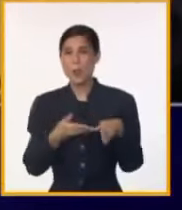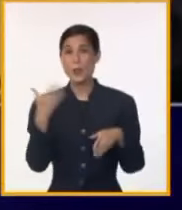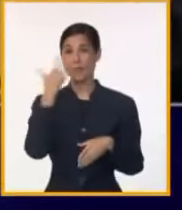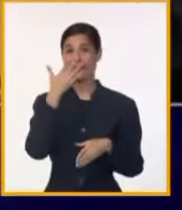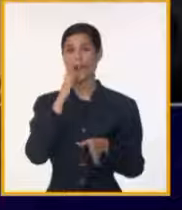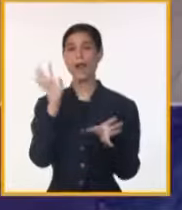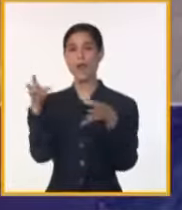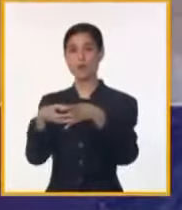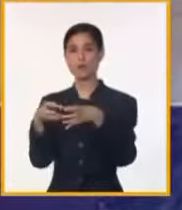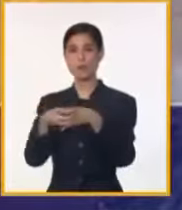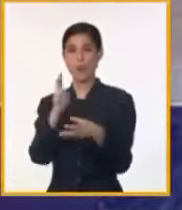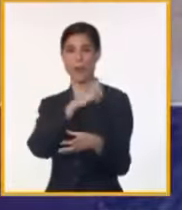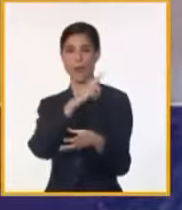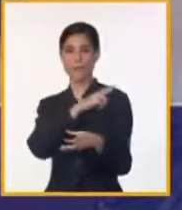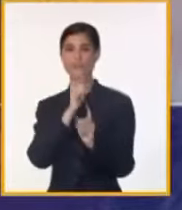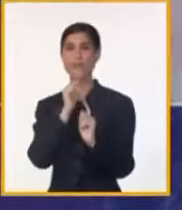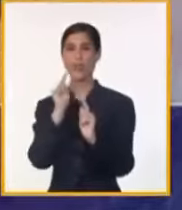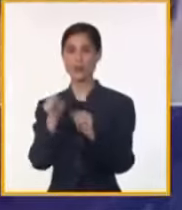en julio